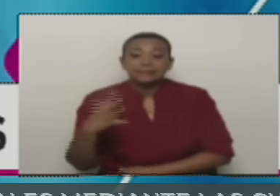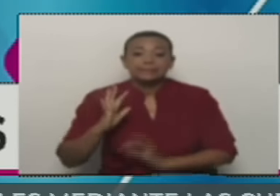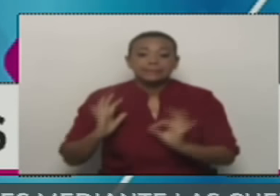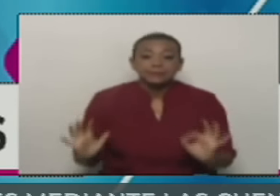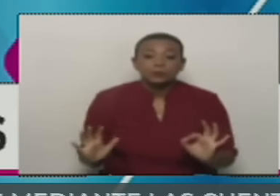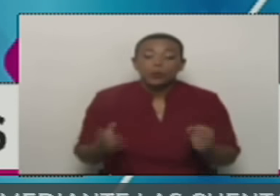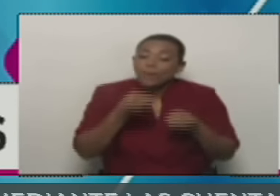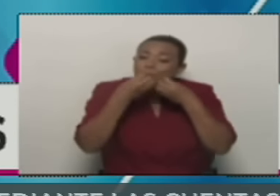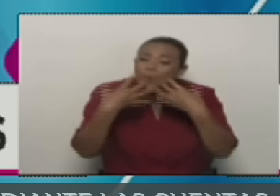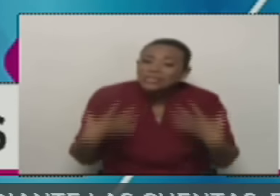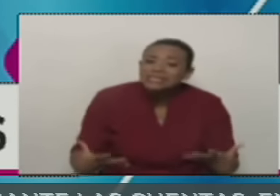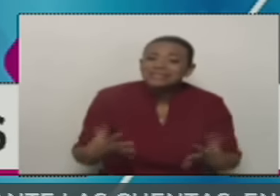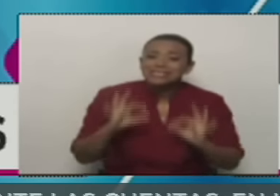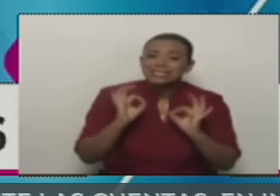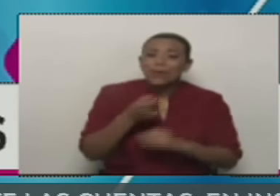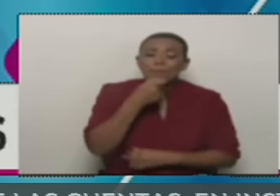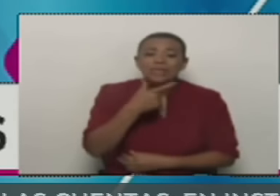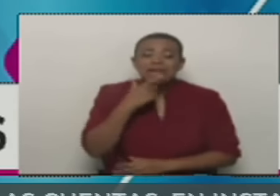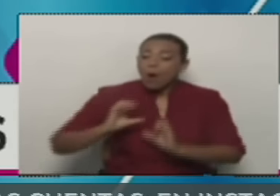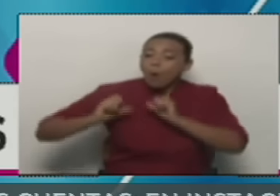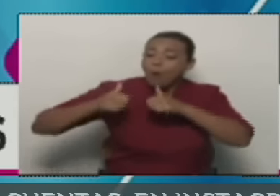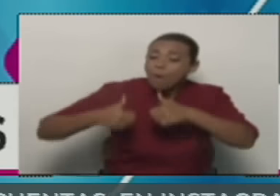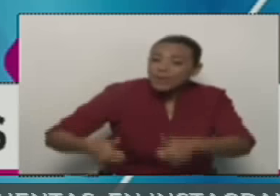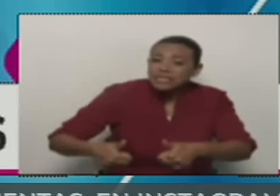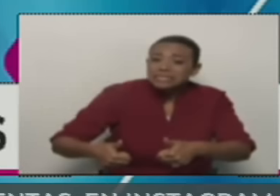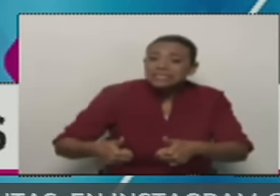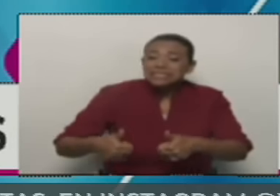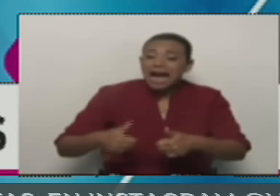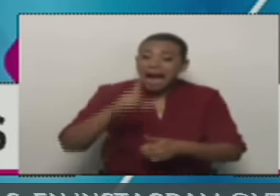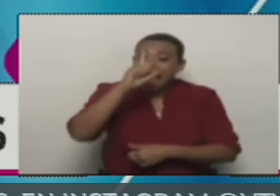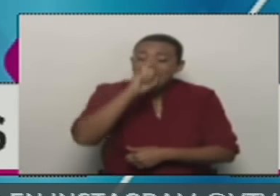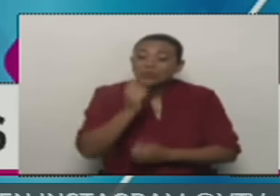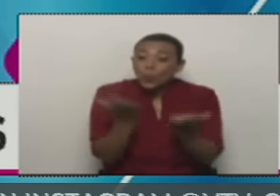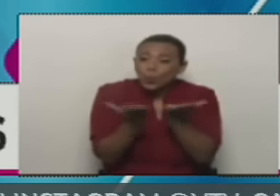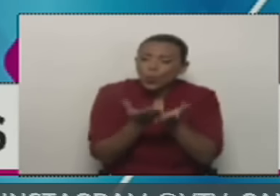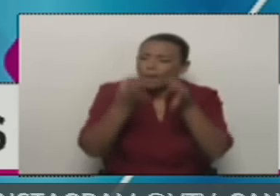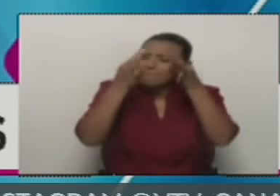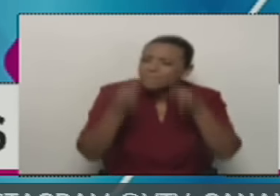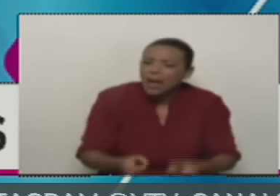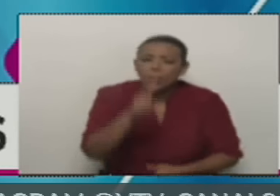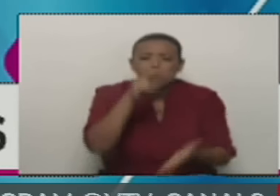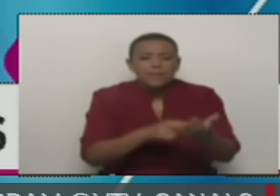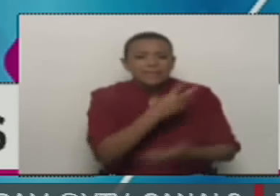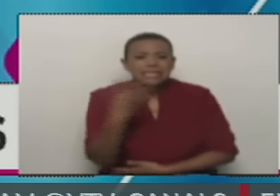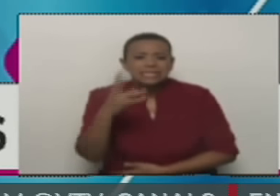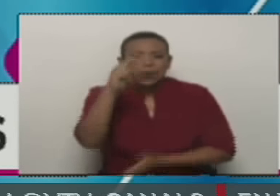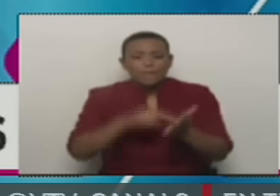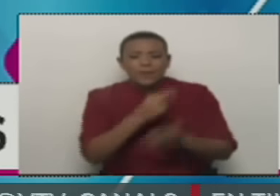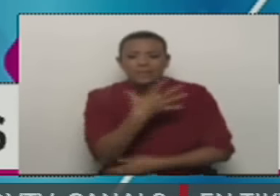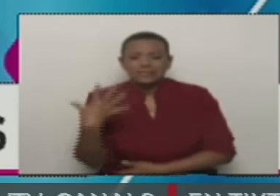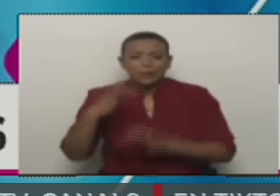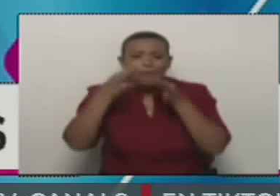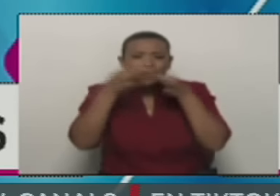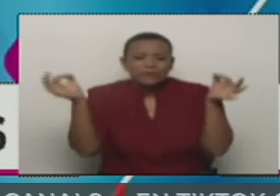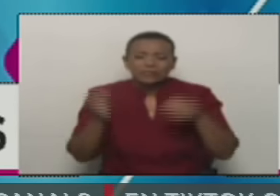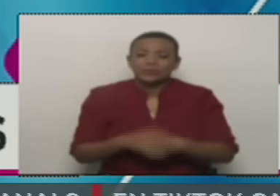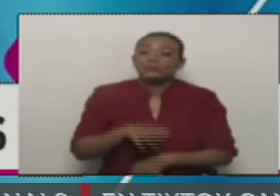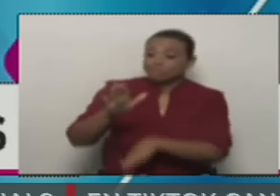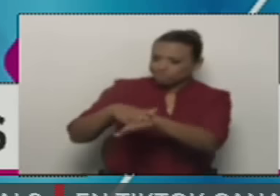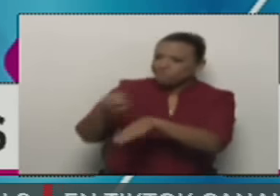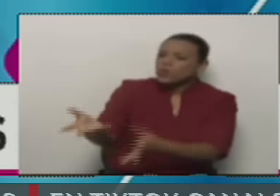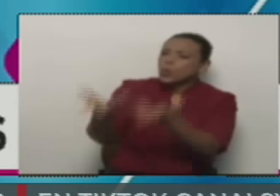2024-2025. Qué bonito suena. Vamos a arrancar un gran año escolar 2024-2025. Sí, presidente. ¿Qué noticias